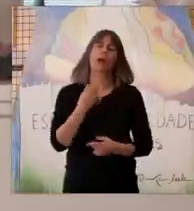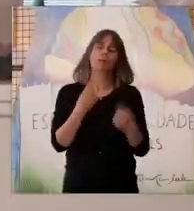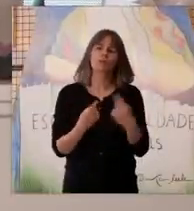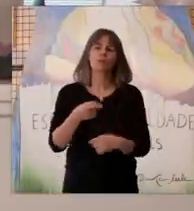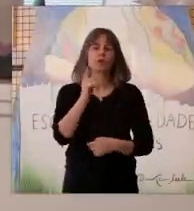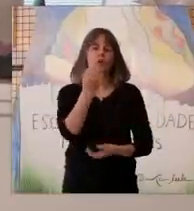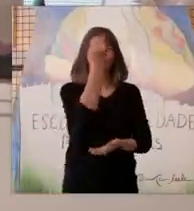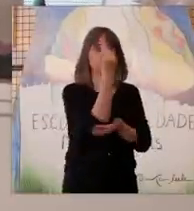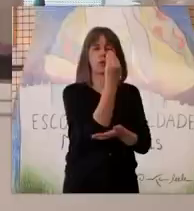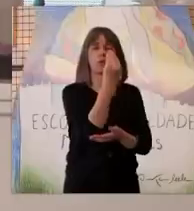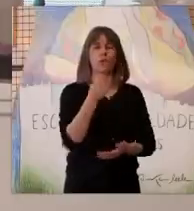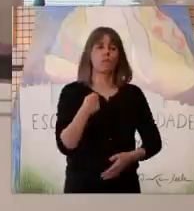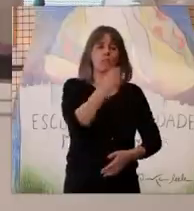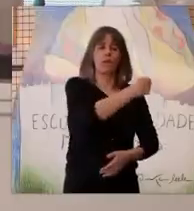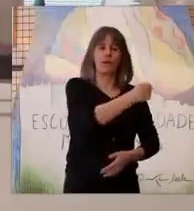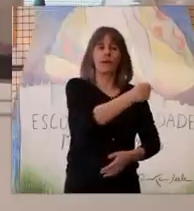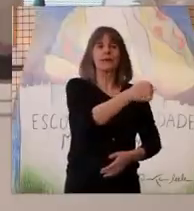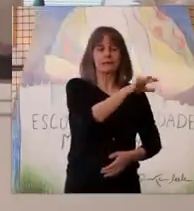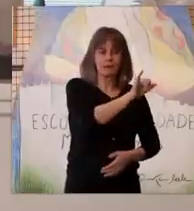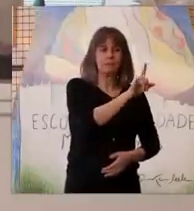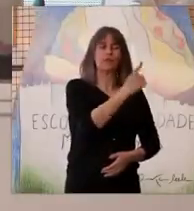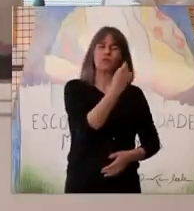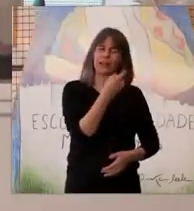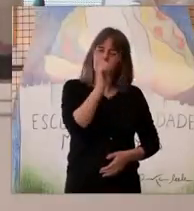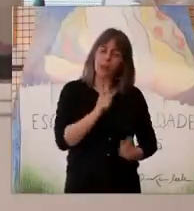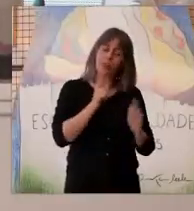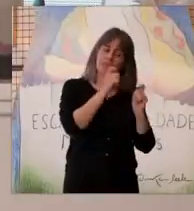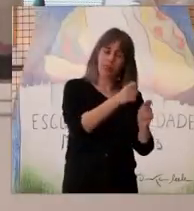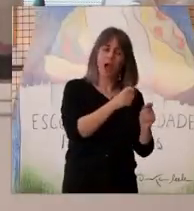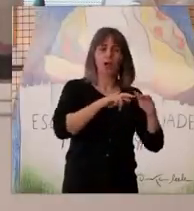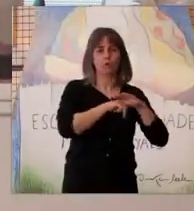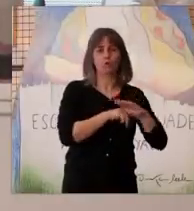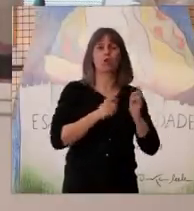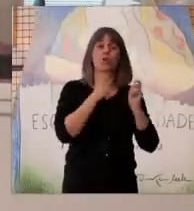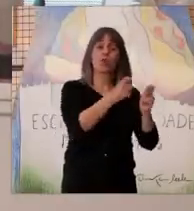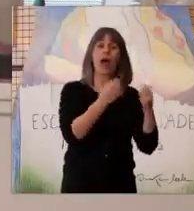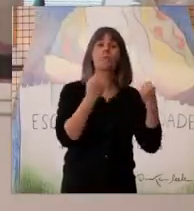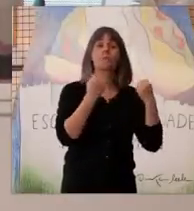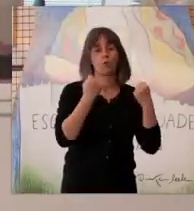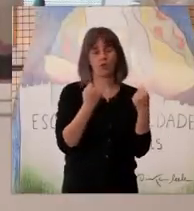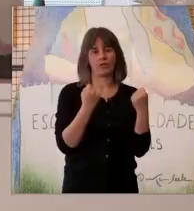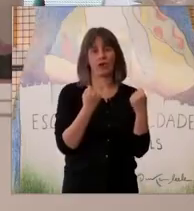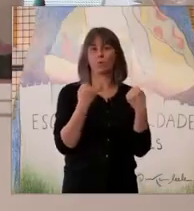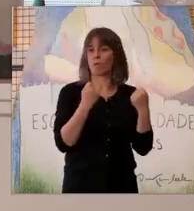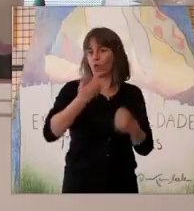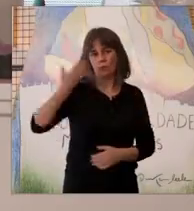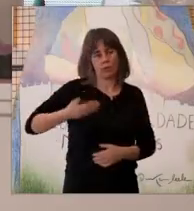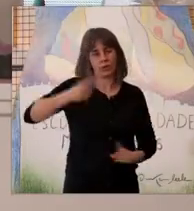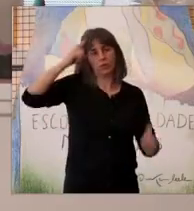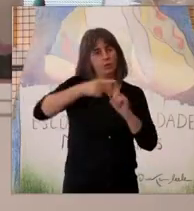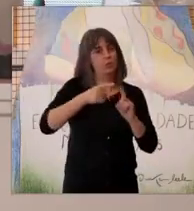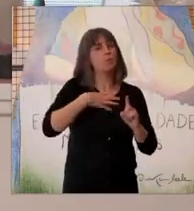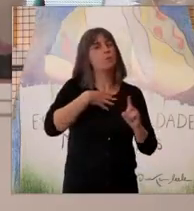de recursos y de poder y digo de recursos y de poder el poder obvio para poder trabajar con el resto